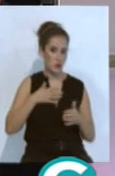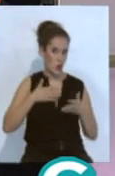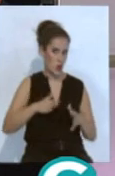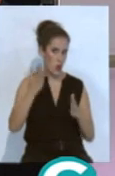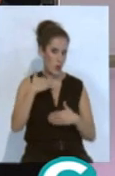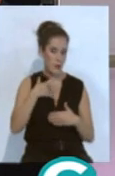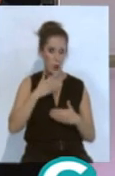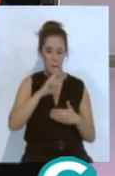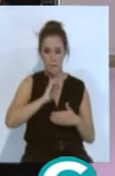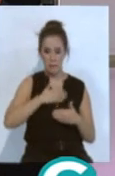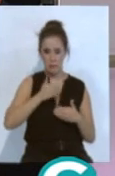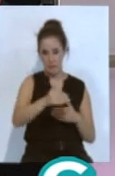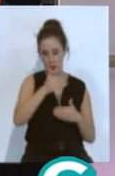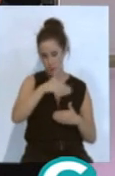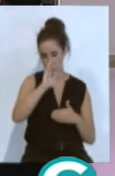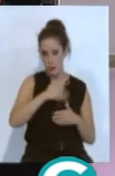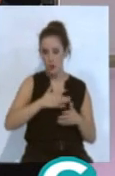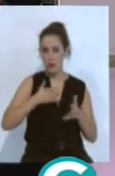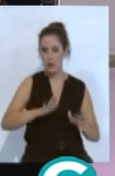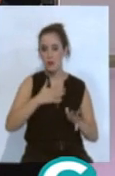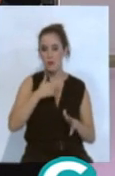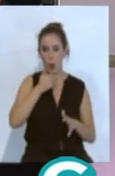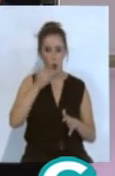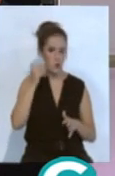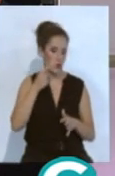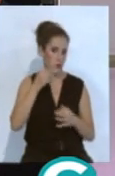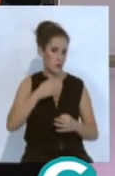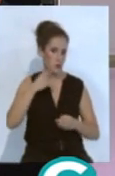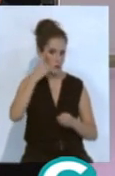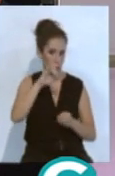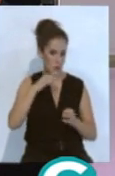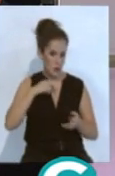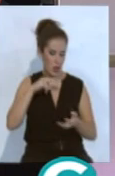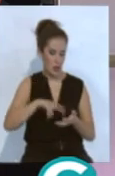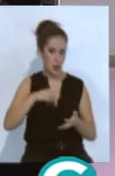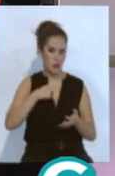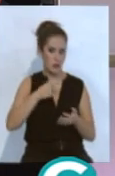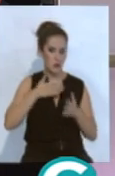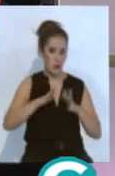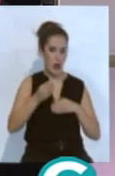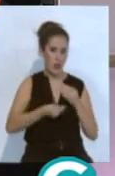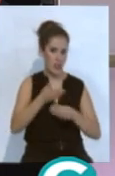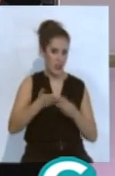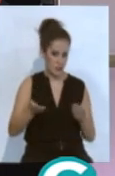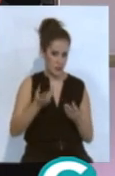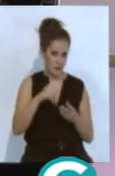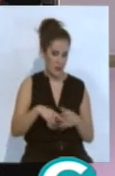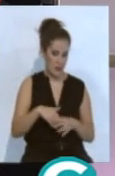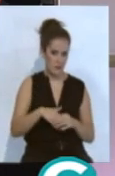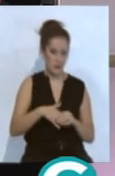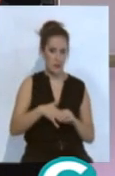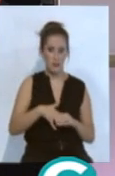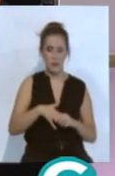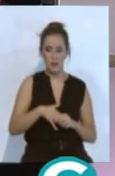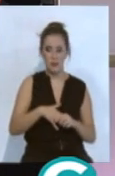imagino que el día de mañana pues, sentiré lo mismo. Tiene que ser un orgullo, ¿no? Que tú sabes quién eres y que tus hijos hagan lo que hacen. Y sus niños,